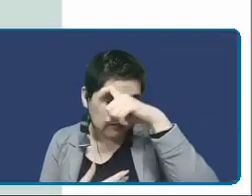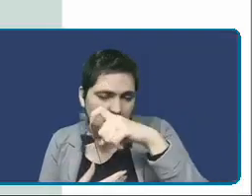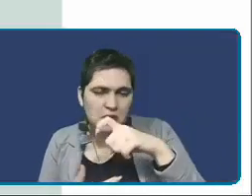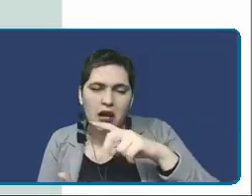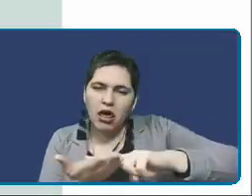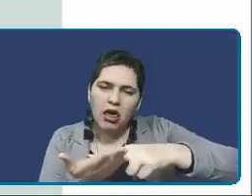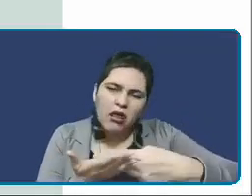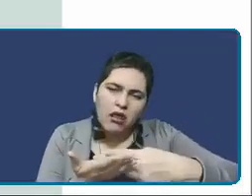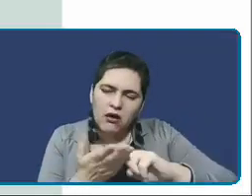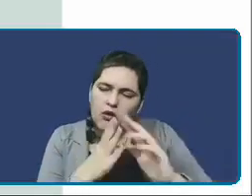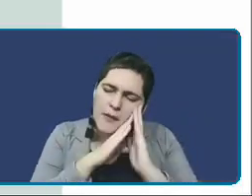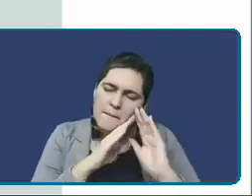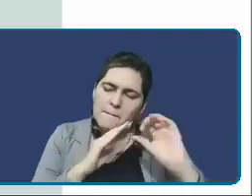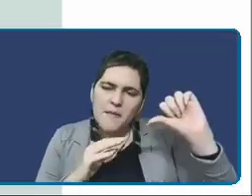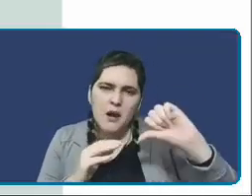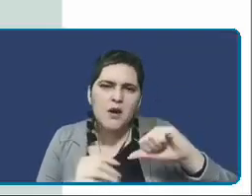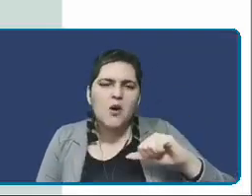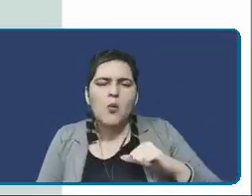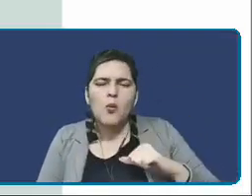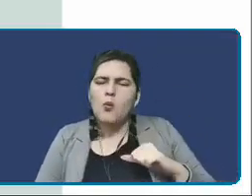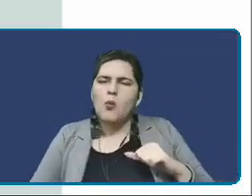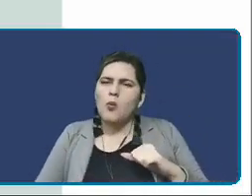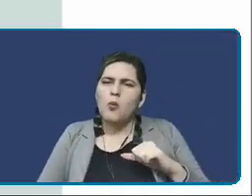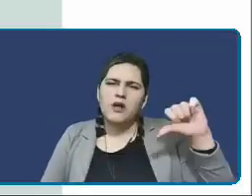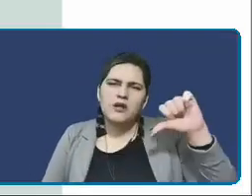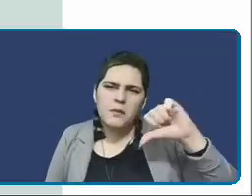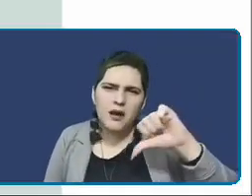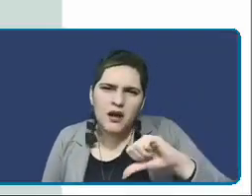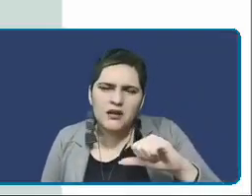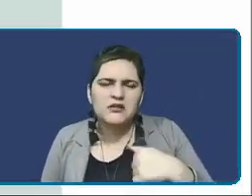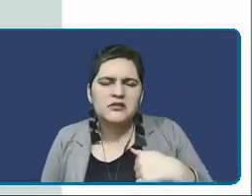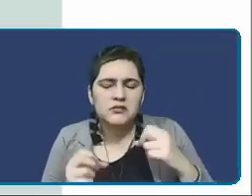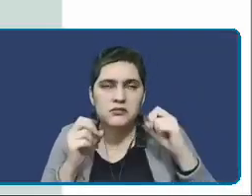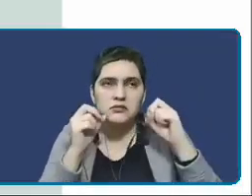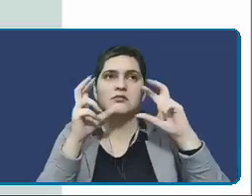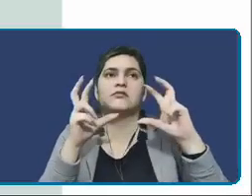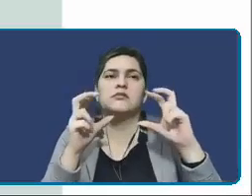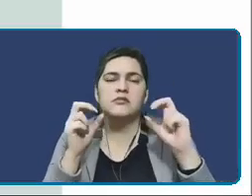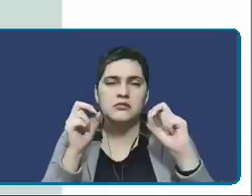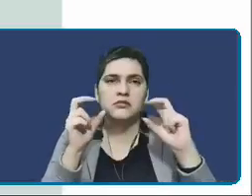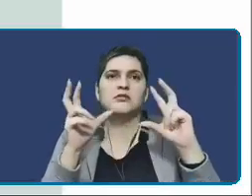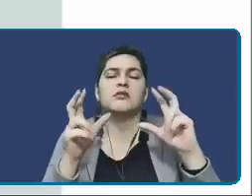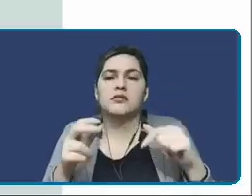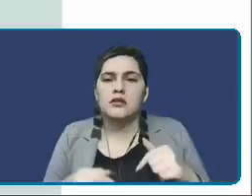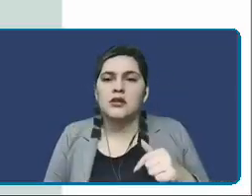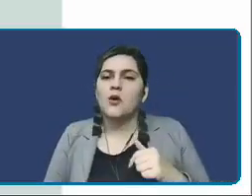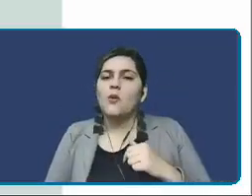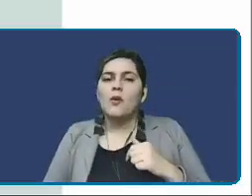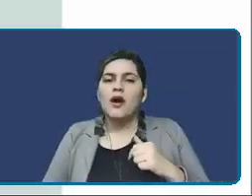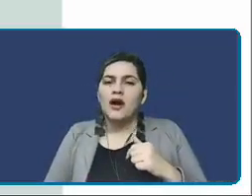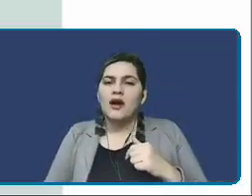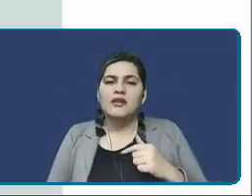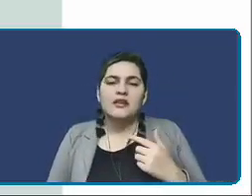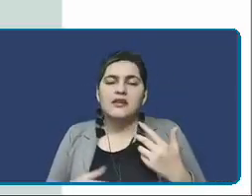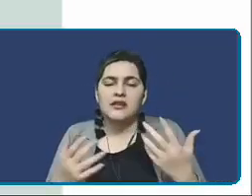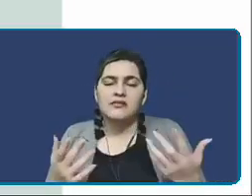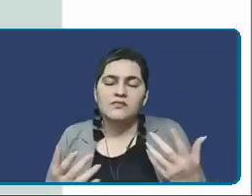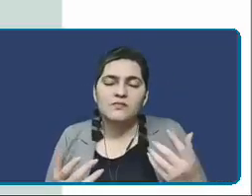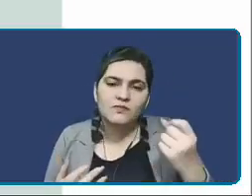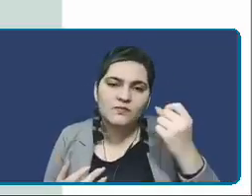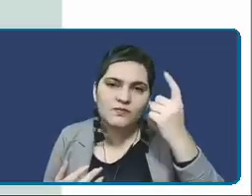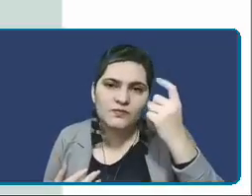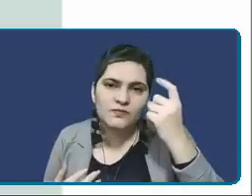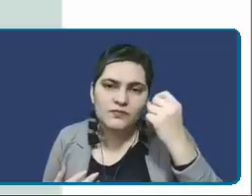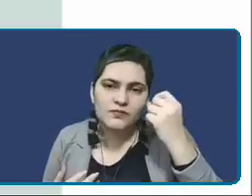un problema digestivo, me despierto frecuentemente porque es un problema digestivo, pero obviamente cuando hay estas